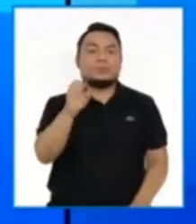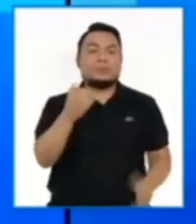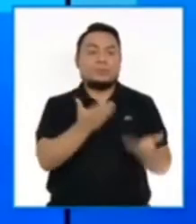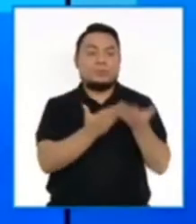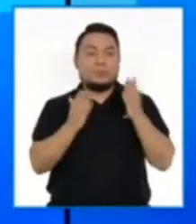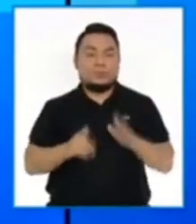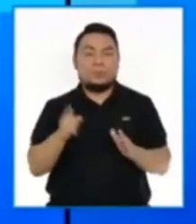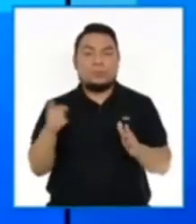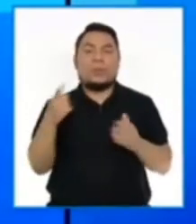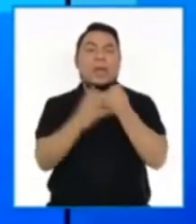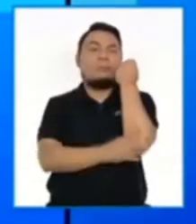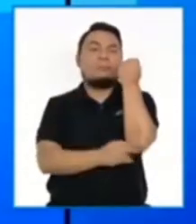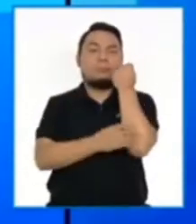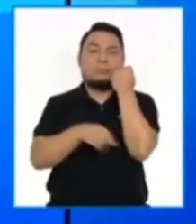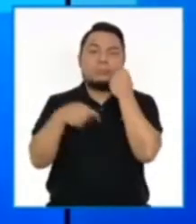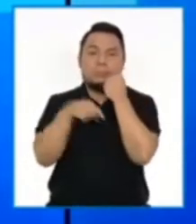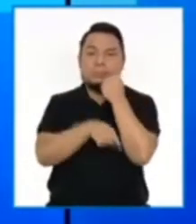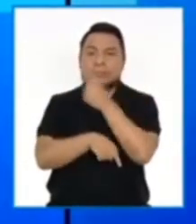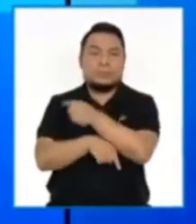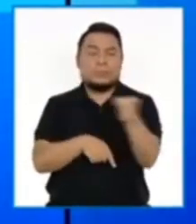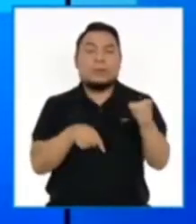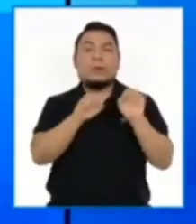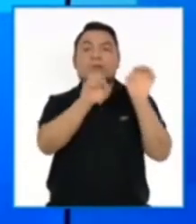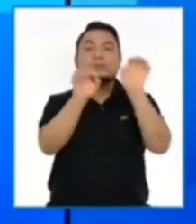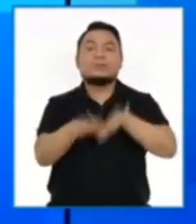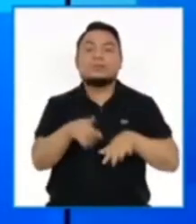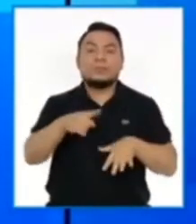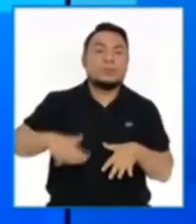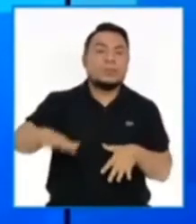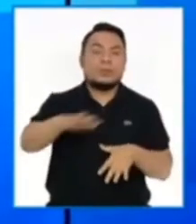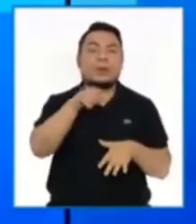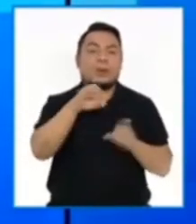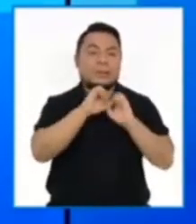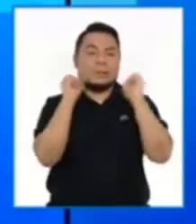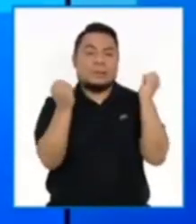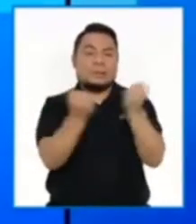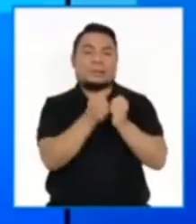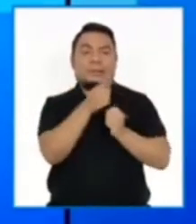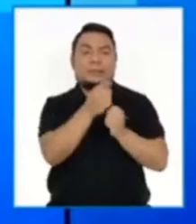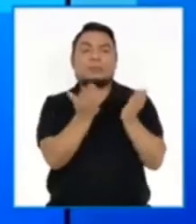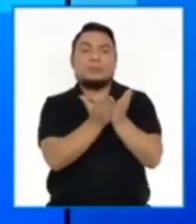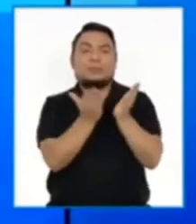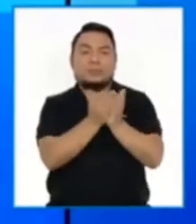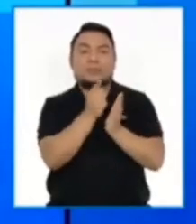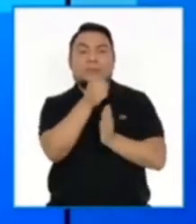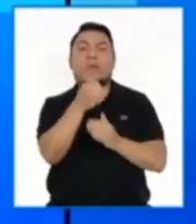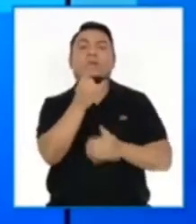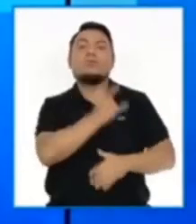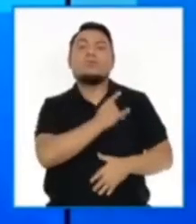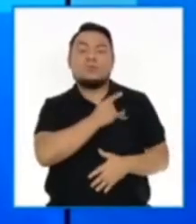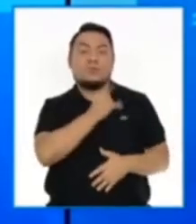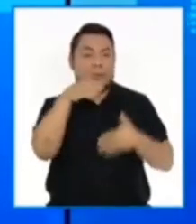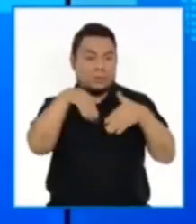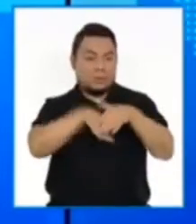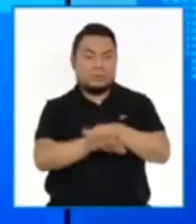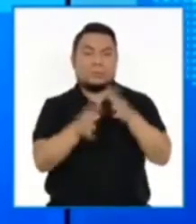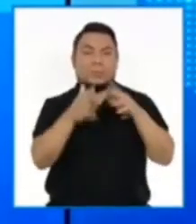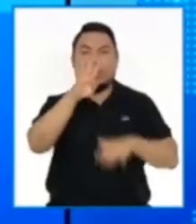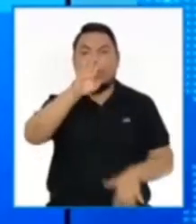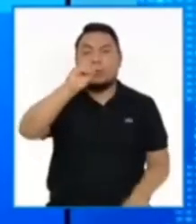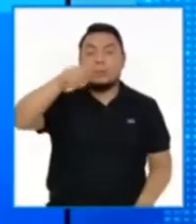estudiantes en extrema pobreza. La prueba se realizará en el interior del estadio de la Casa de Estudios, que tiene la capacidad para albergar